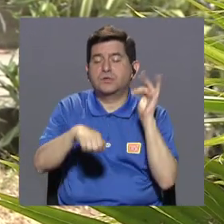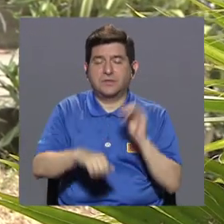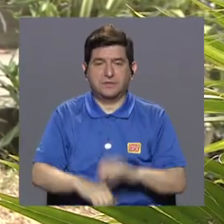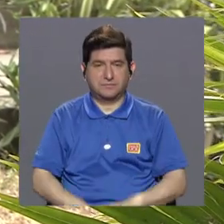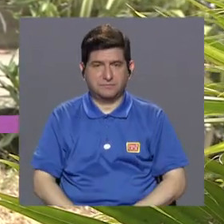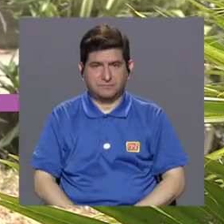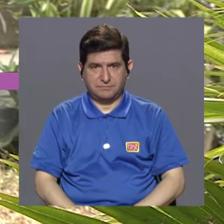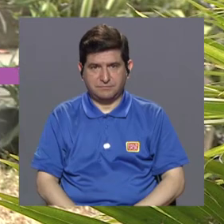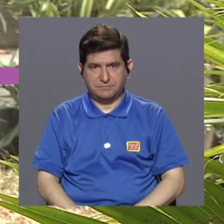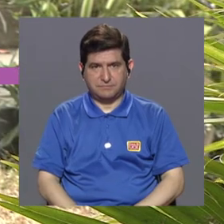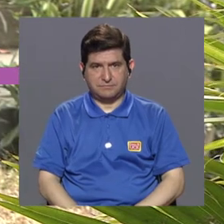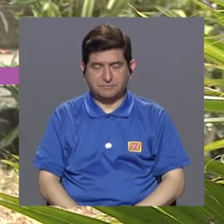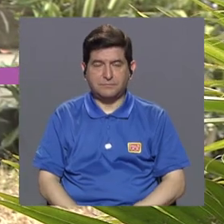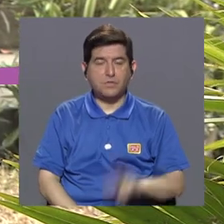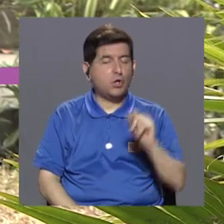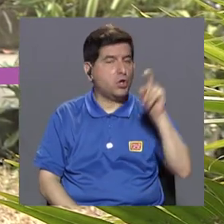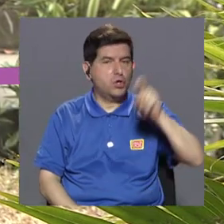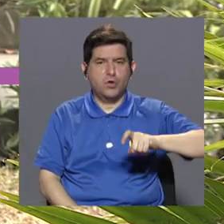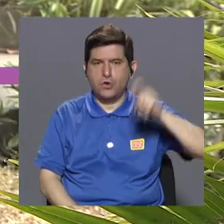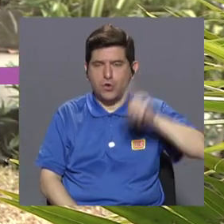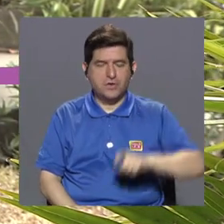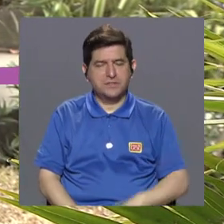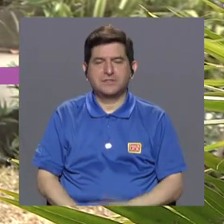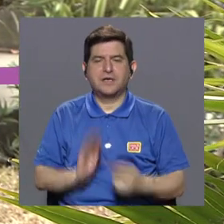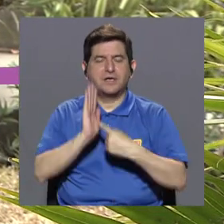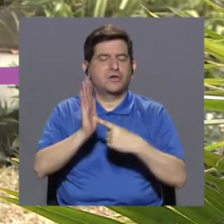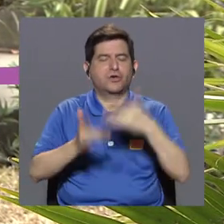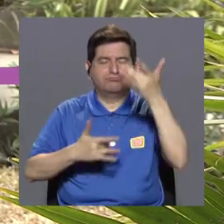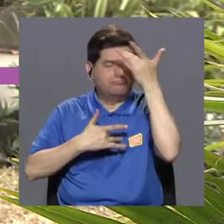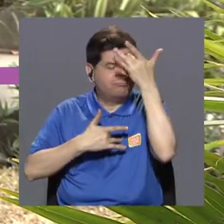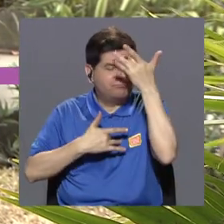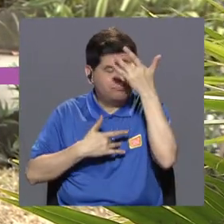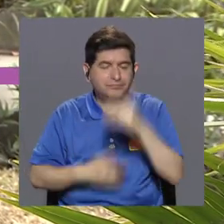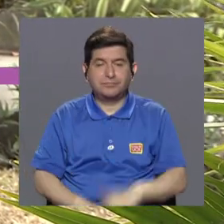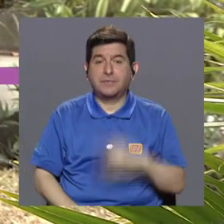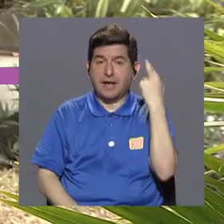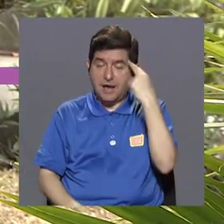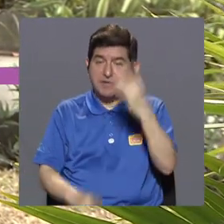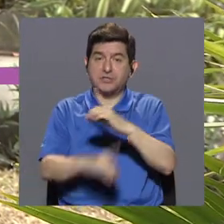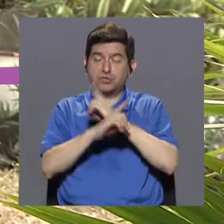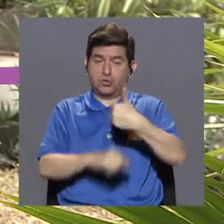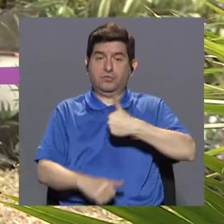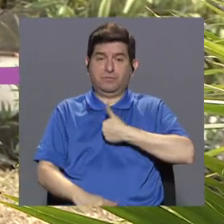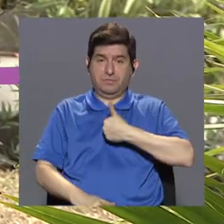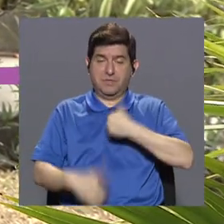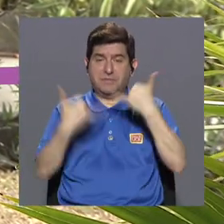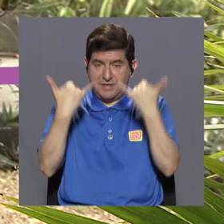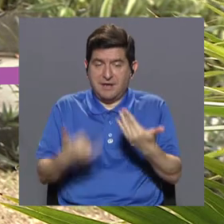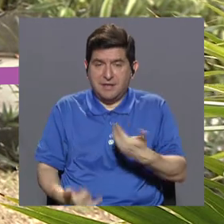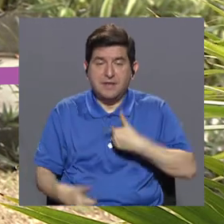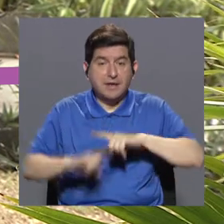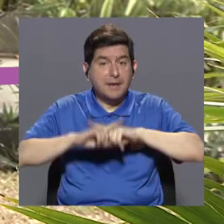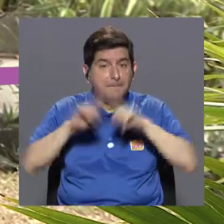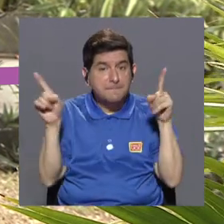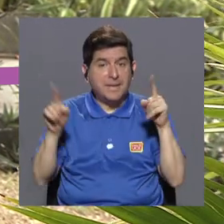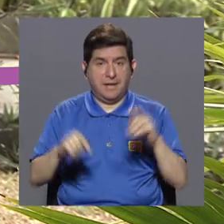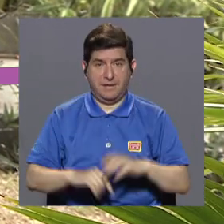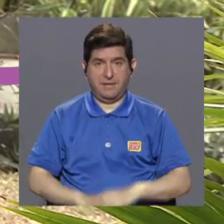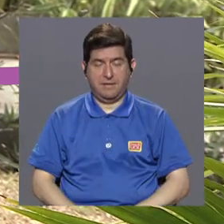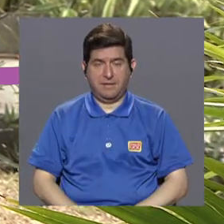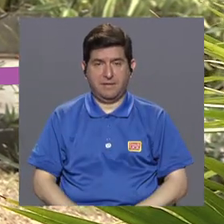tocado, y no necesariamente manifestar la enfermedad por sus defensas, ¿verdad? Uh-huh. Pero sí